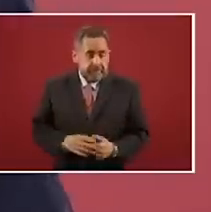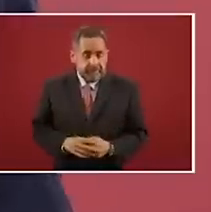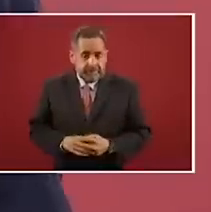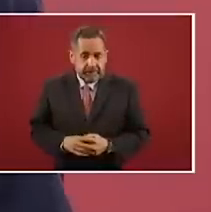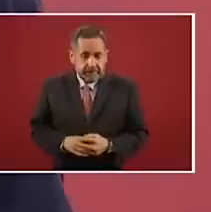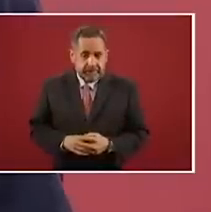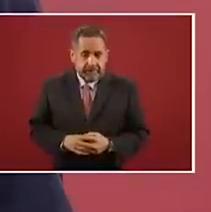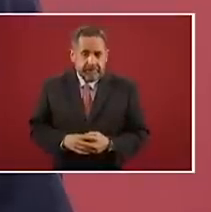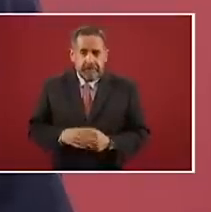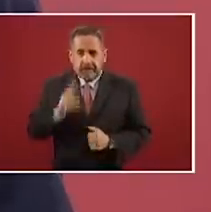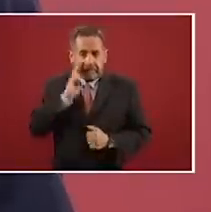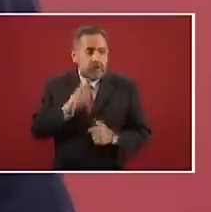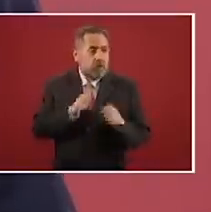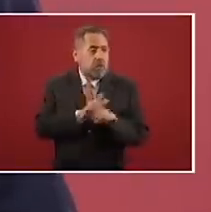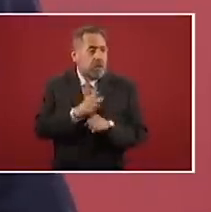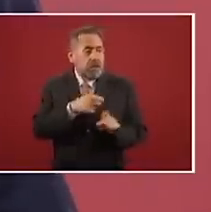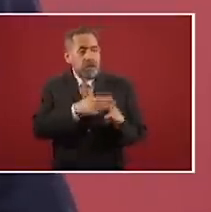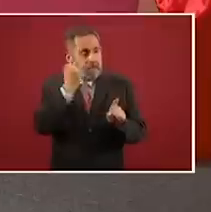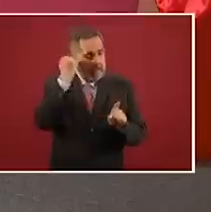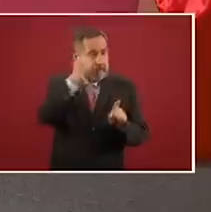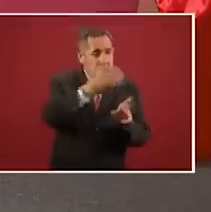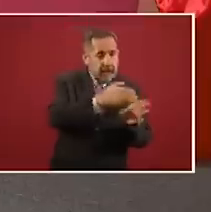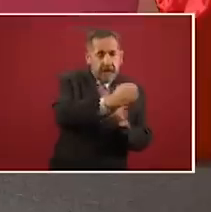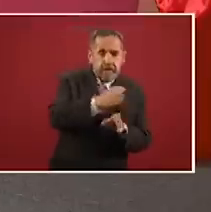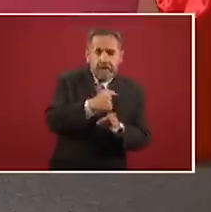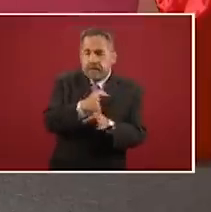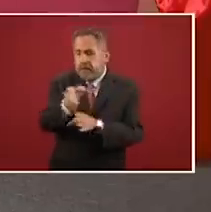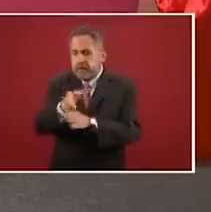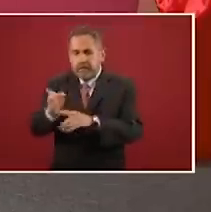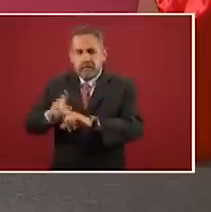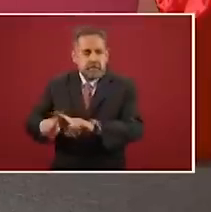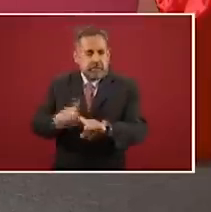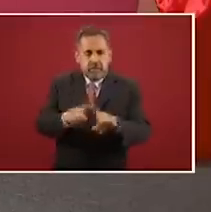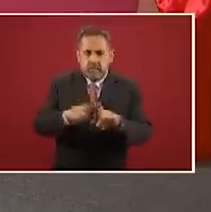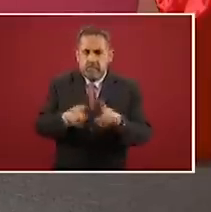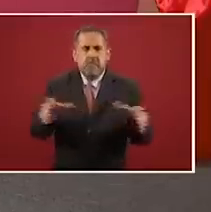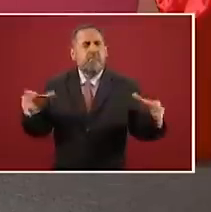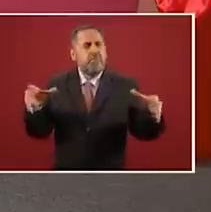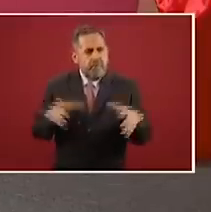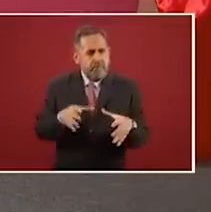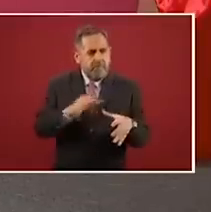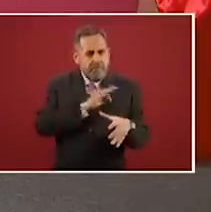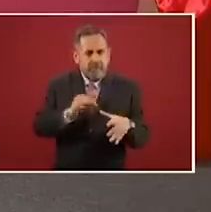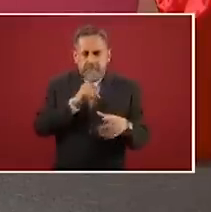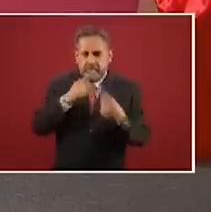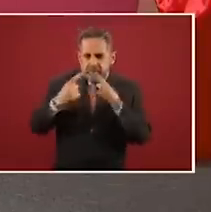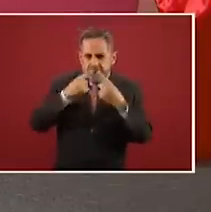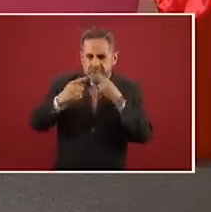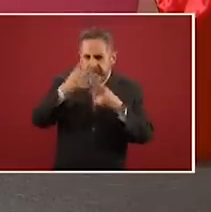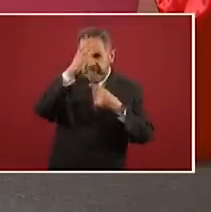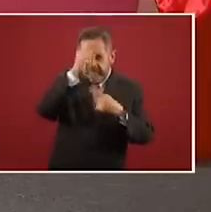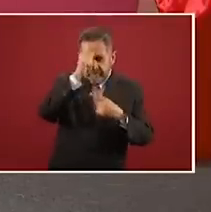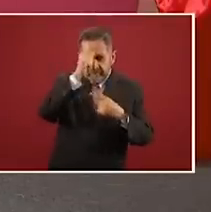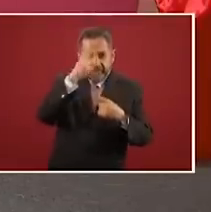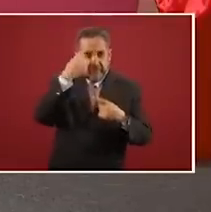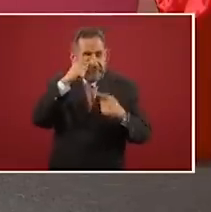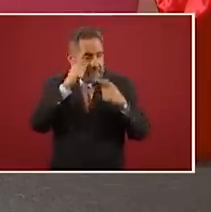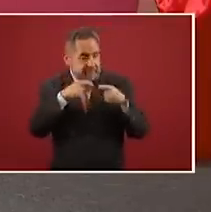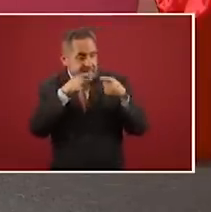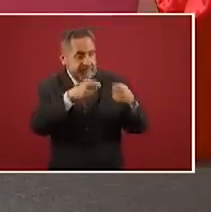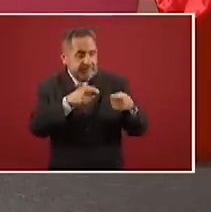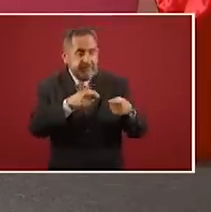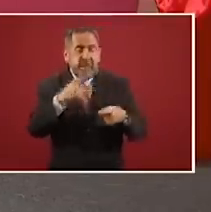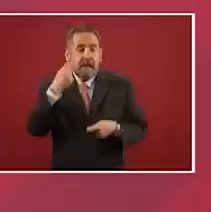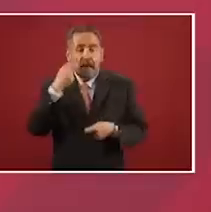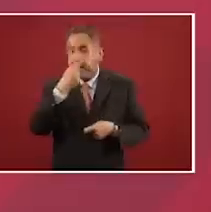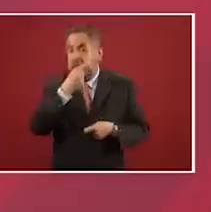las tendencias, los grupos que hay, y que se le dé la oportunidad a los trabajadores para que ellos